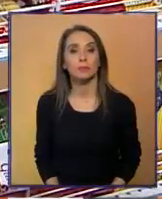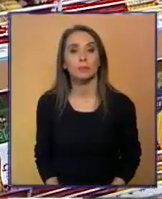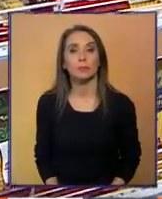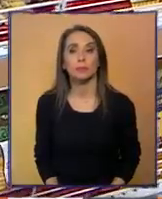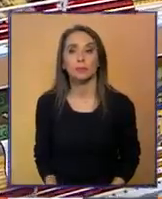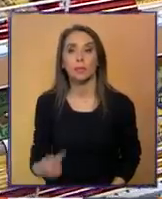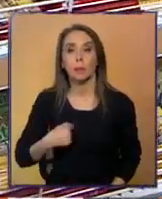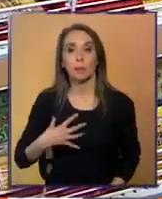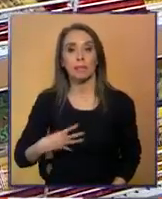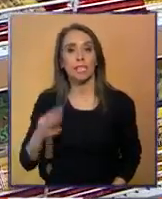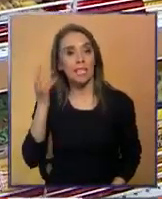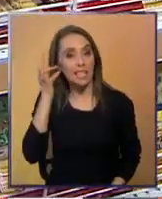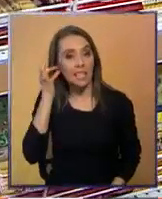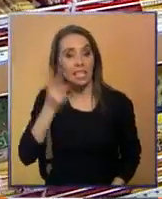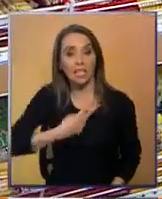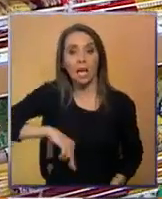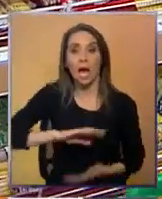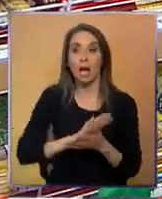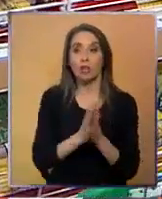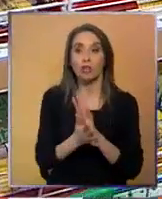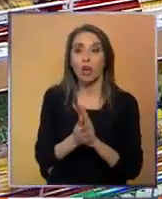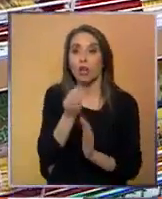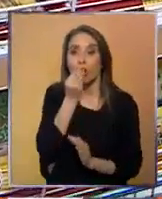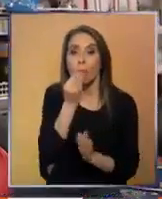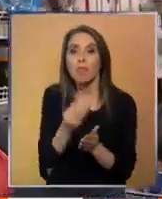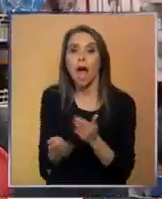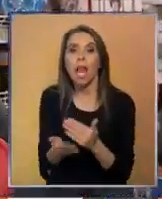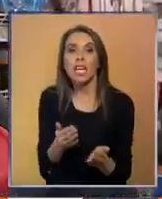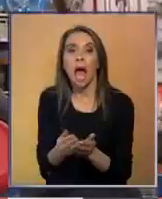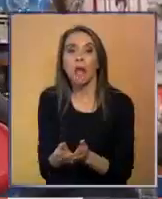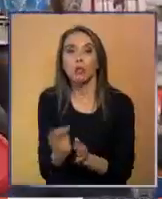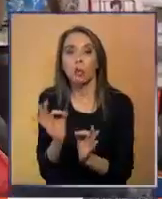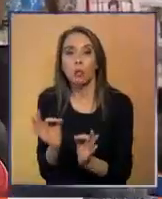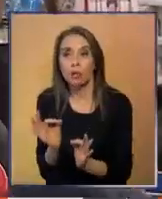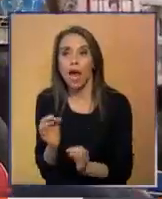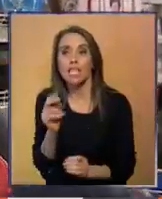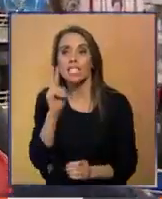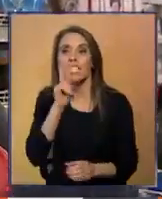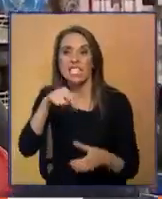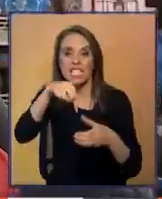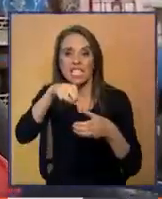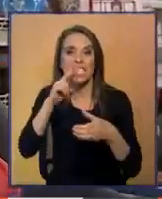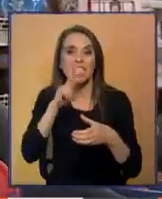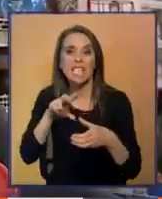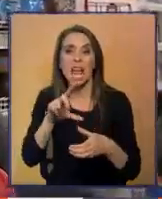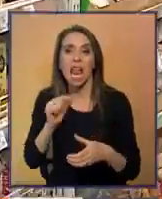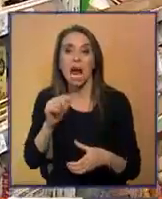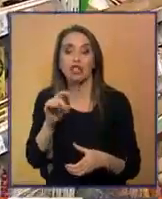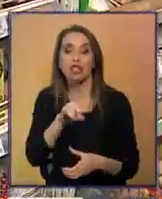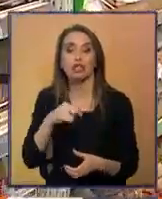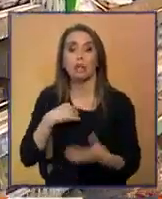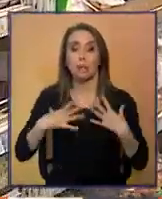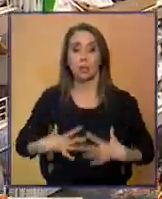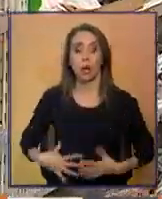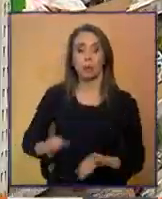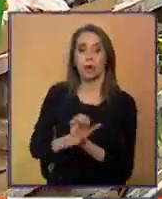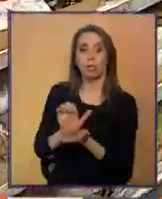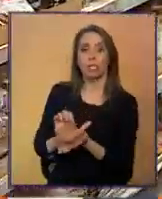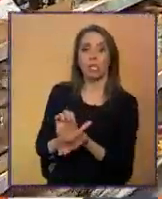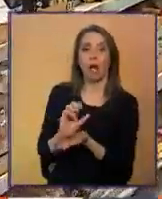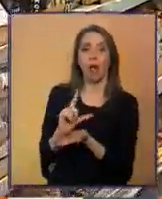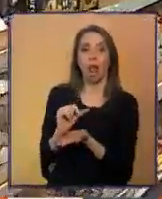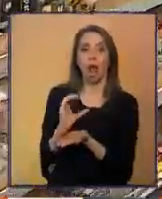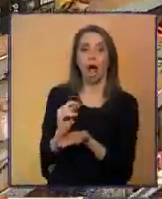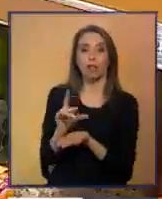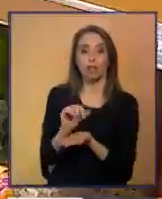Que mi hija y todos somos bien como naturales para nuestra alimentación. Sin lactosa, soy intolerante a la lactosa. Estos pasillos